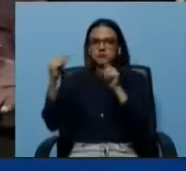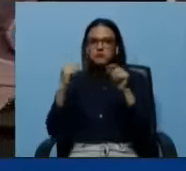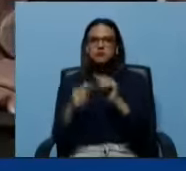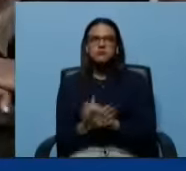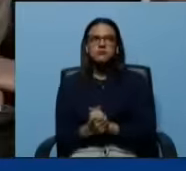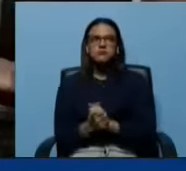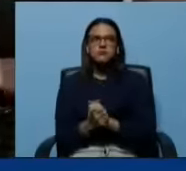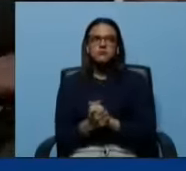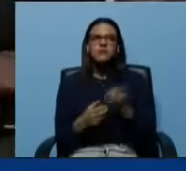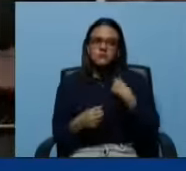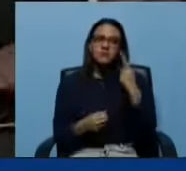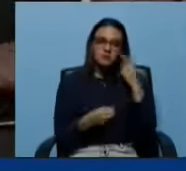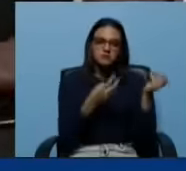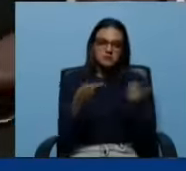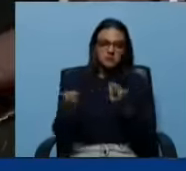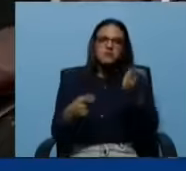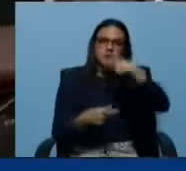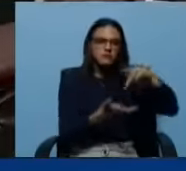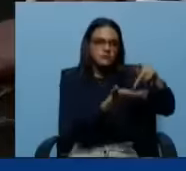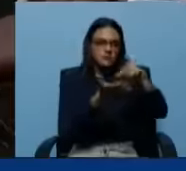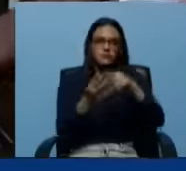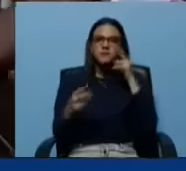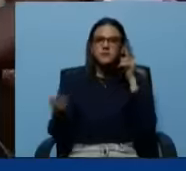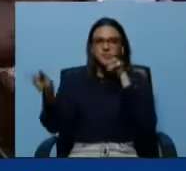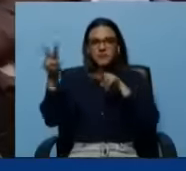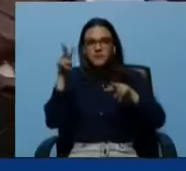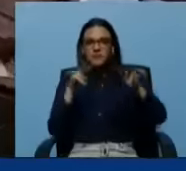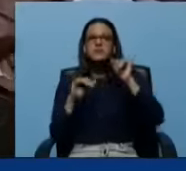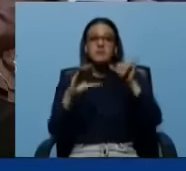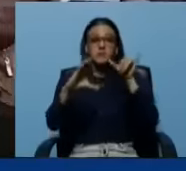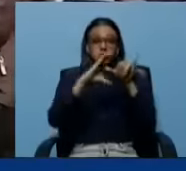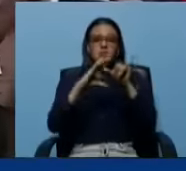que invito a que los vean por mi canal de